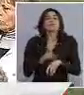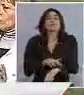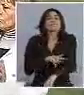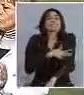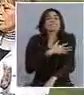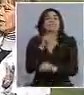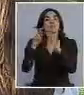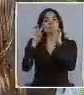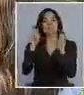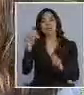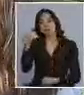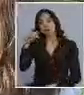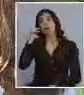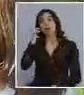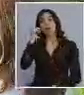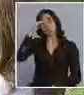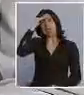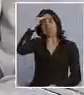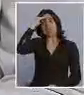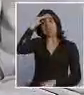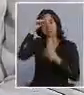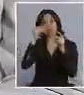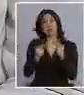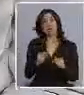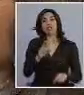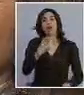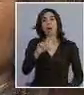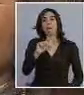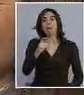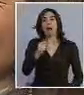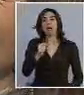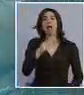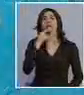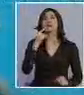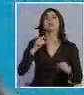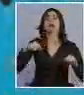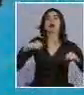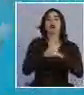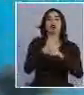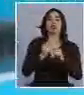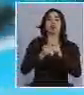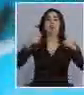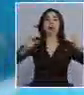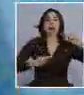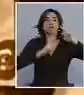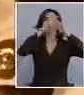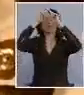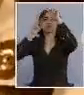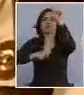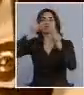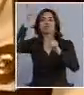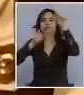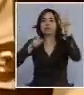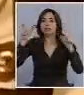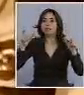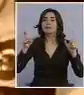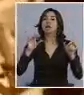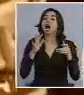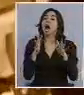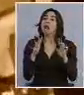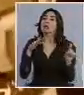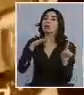impresión de esta experta en plagas, quien de todos modos no descarta que el boom inmobiliario tenga algún efecto en la mayor presencia de ratones en